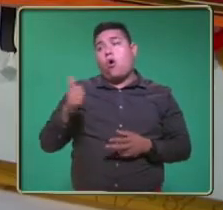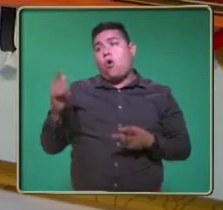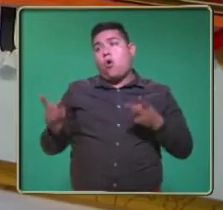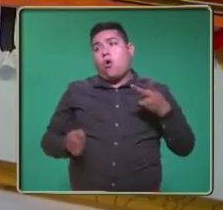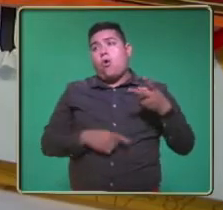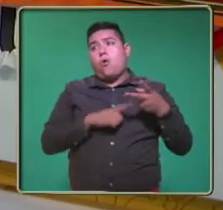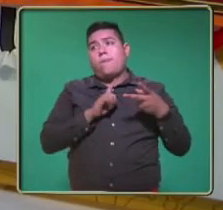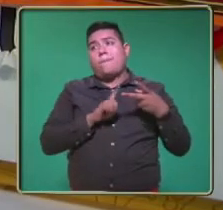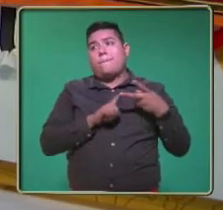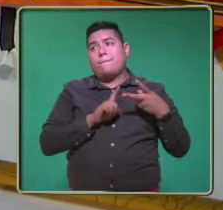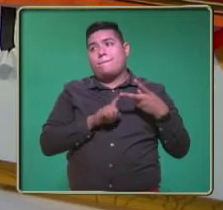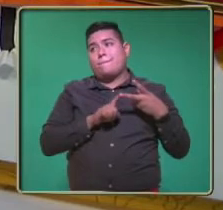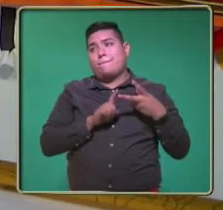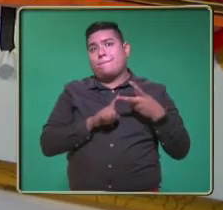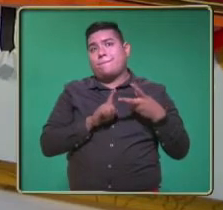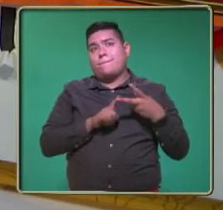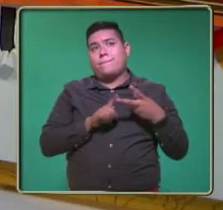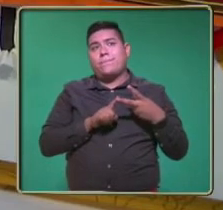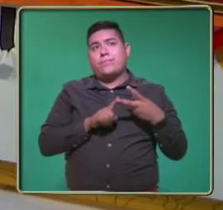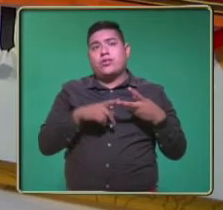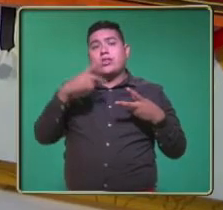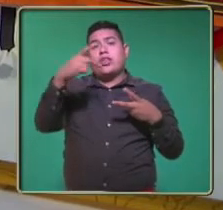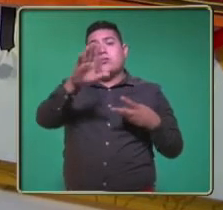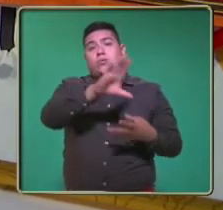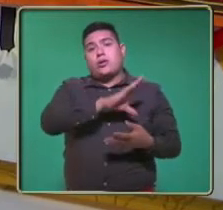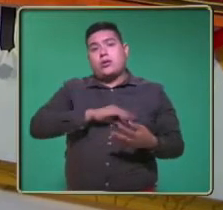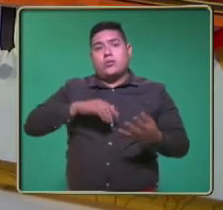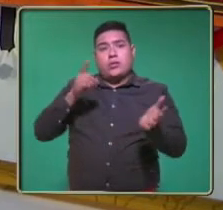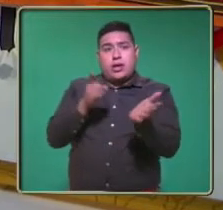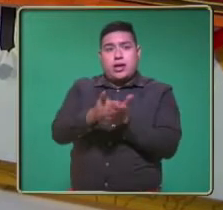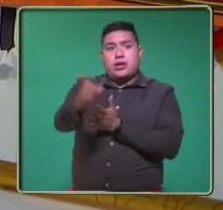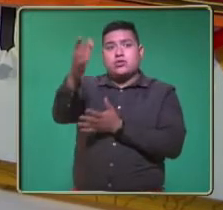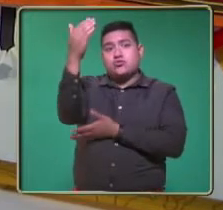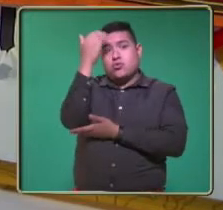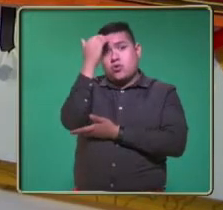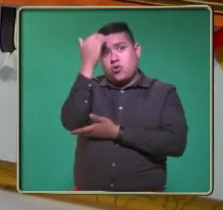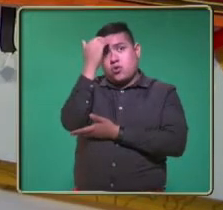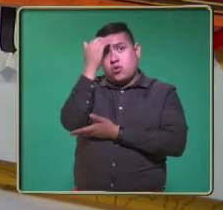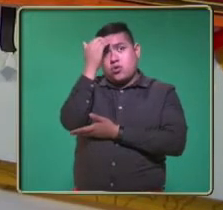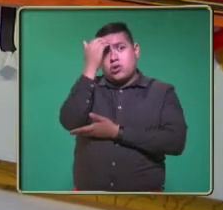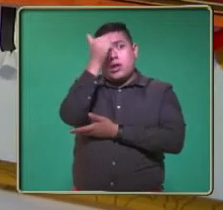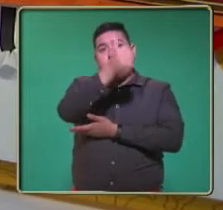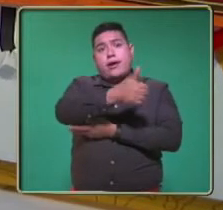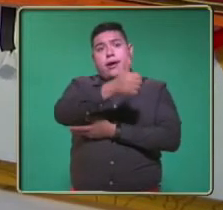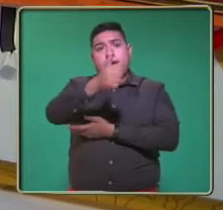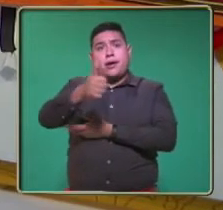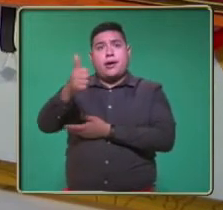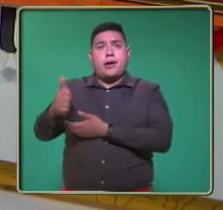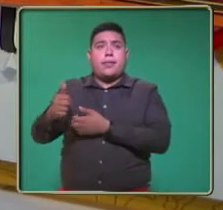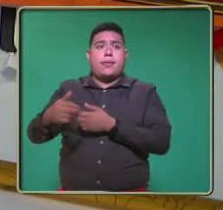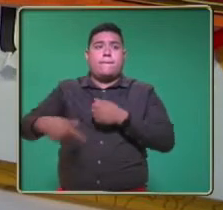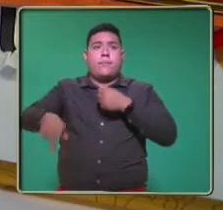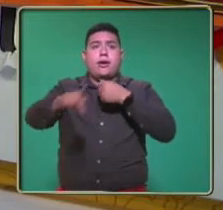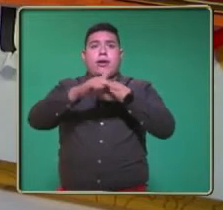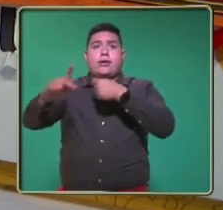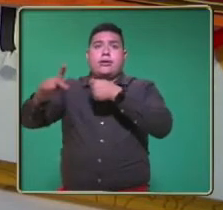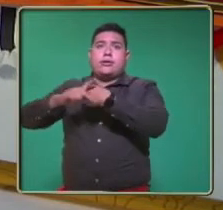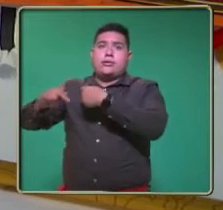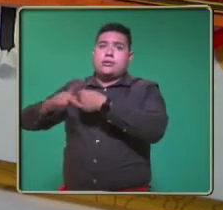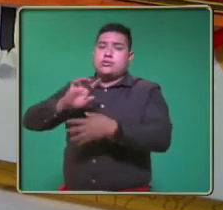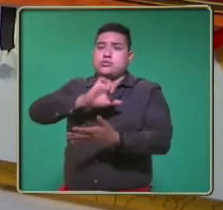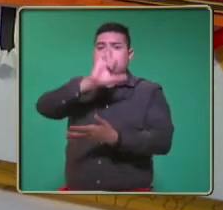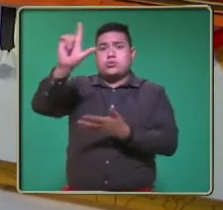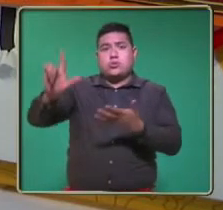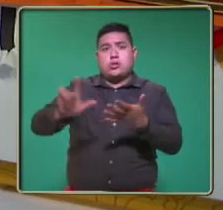es conocer los derechos de tu hijo. Cada país tiene sus leyes en cuanto a la discapacidad. Por